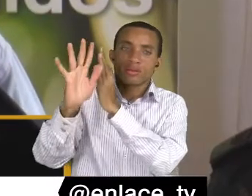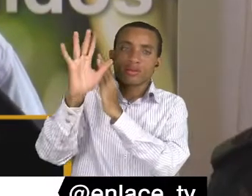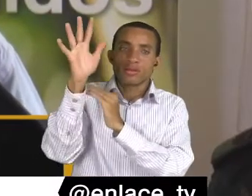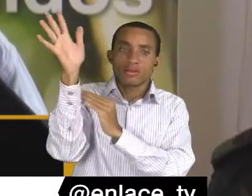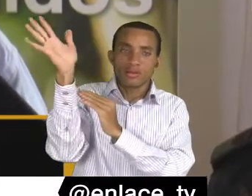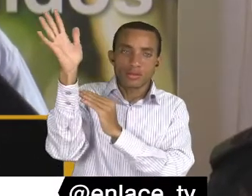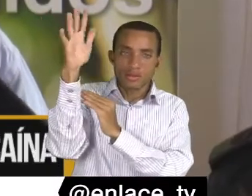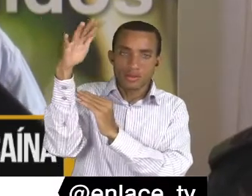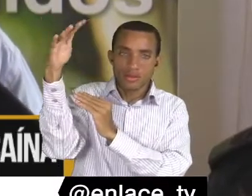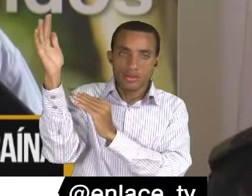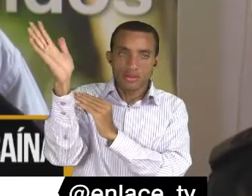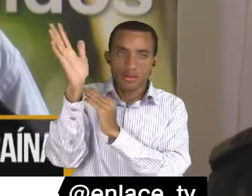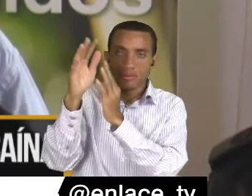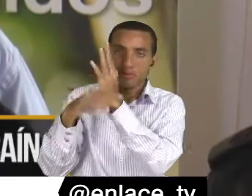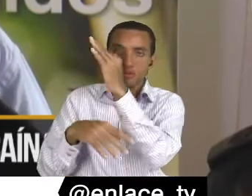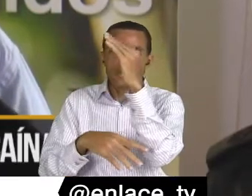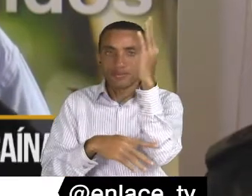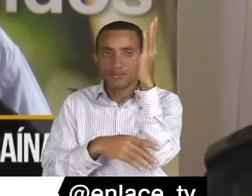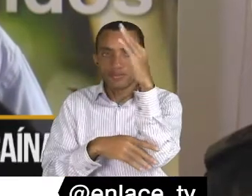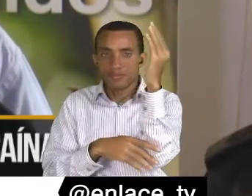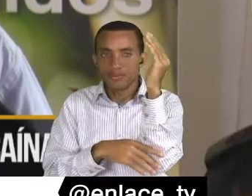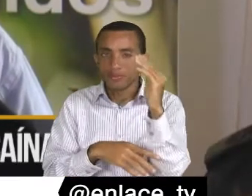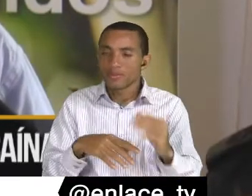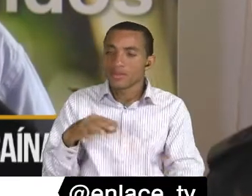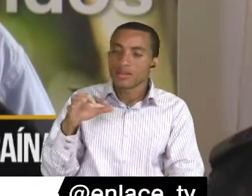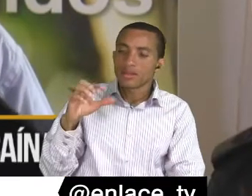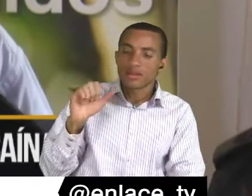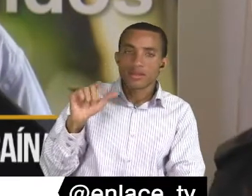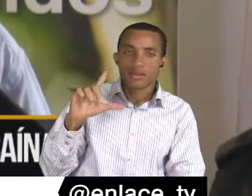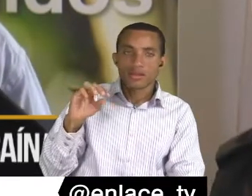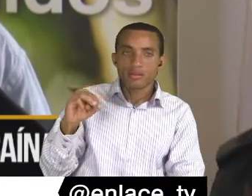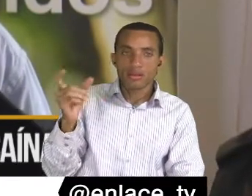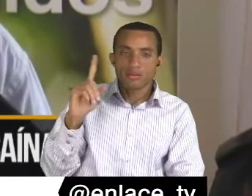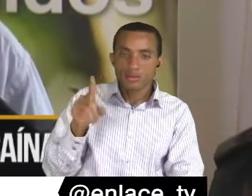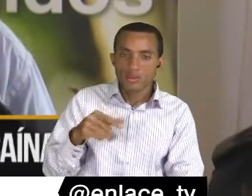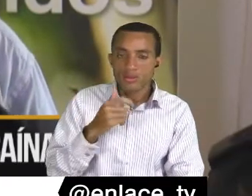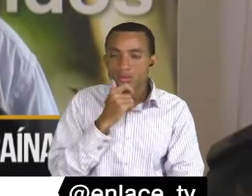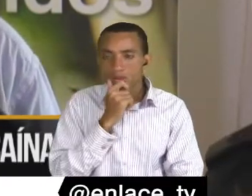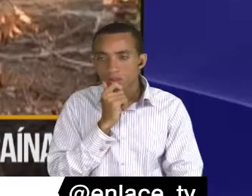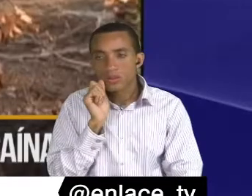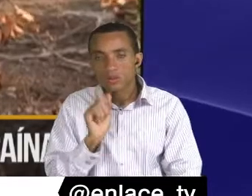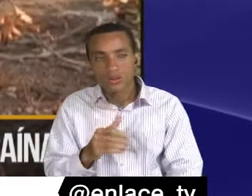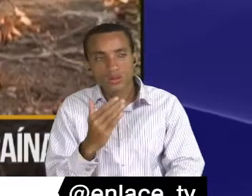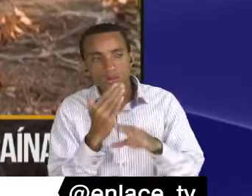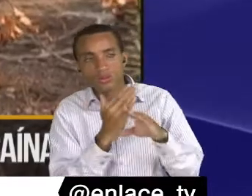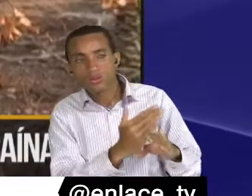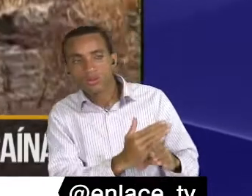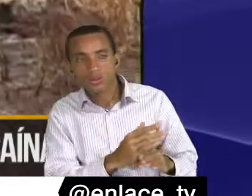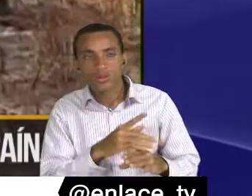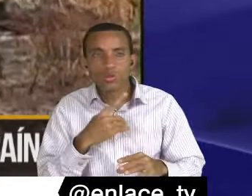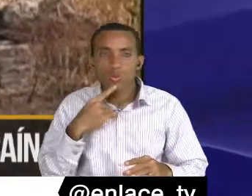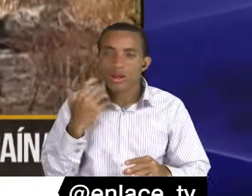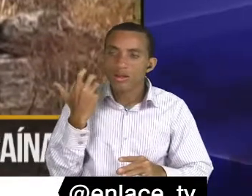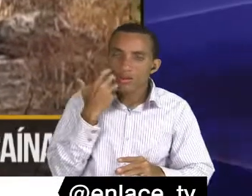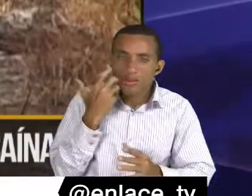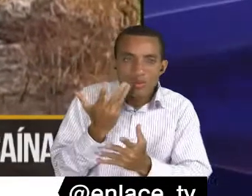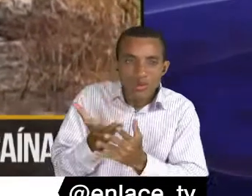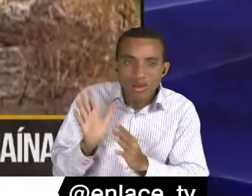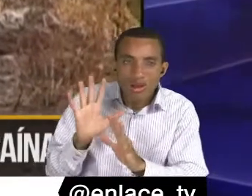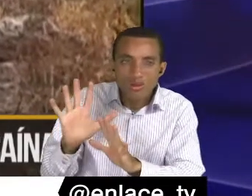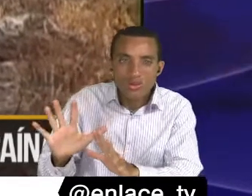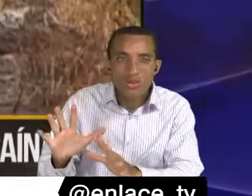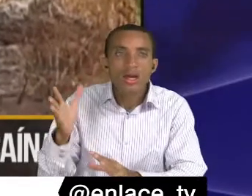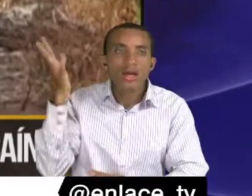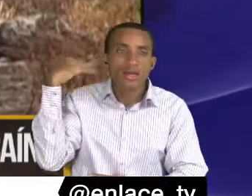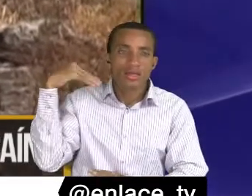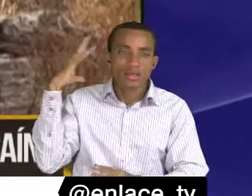el desarrollo de materiales que sean resistentes a estos problemas fitosanitarios. Años atrás se perdieron más de 30.000 hectáreas de